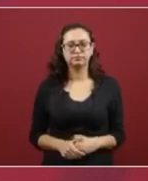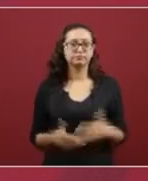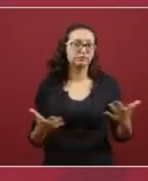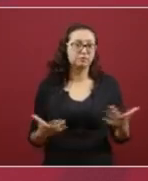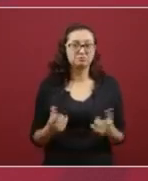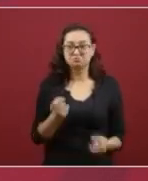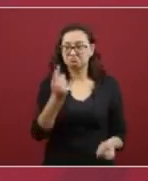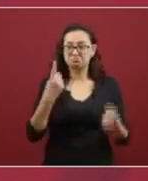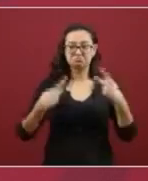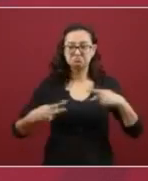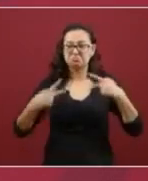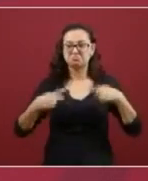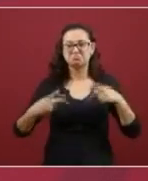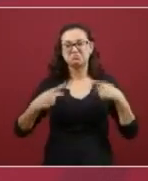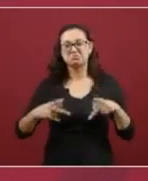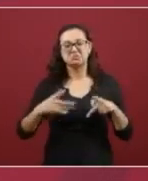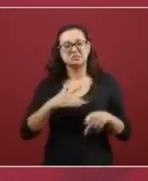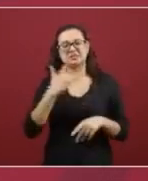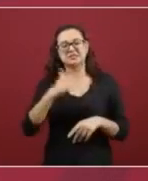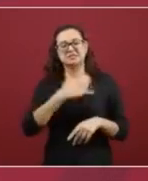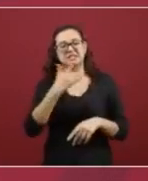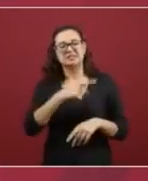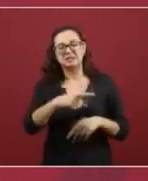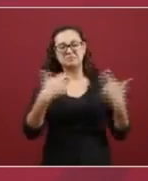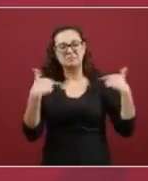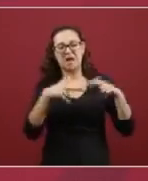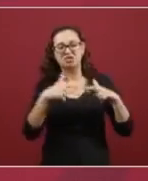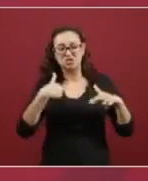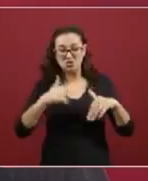magisterial porque dañaron